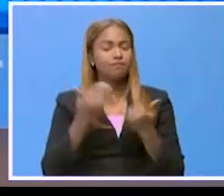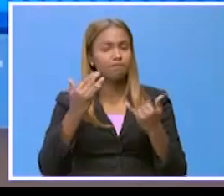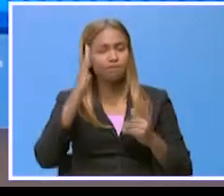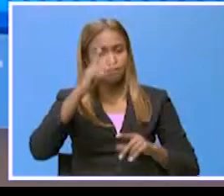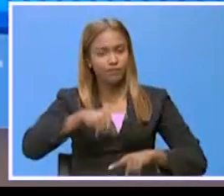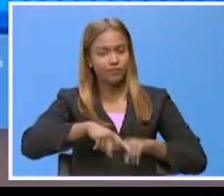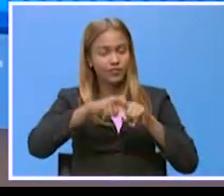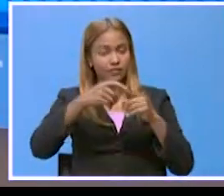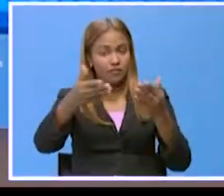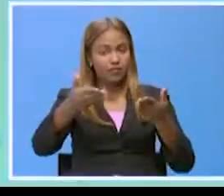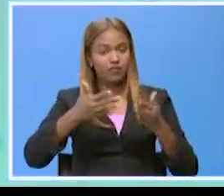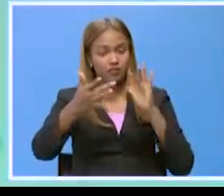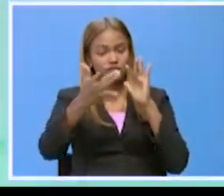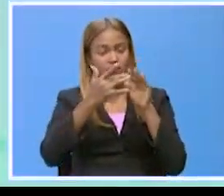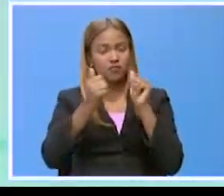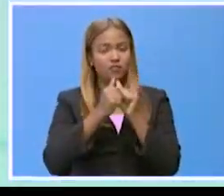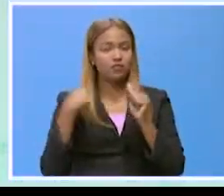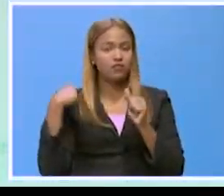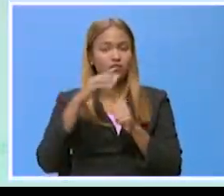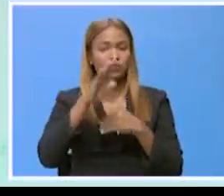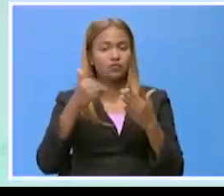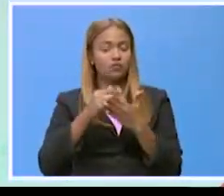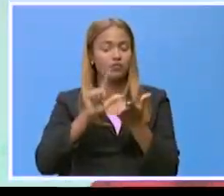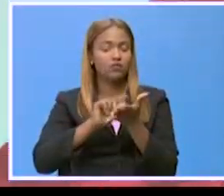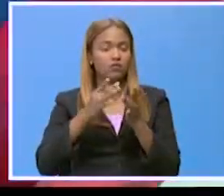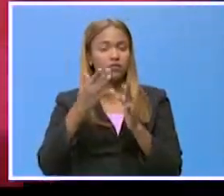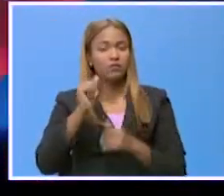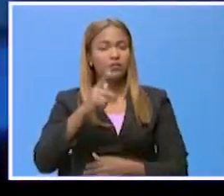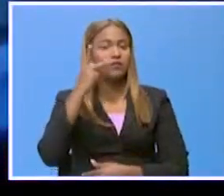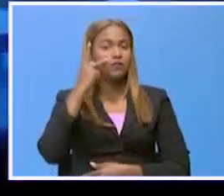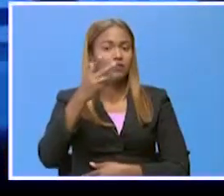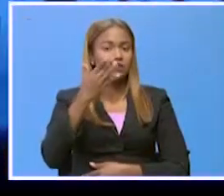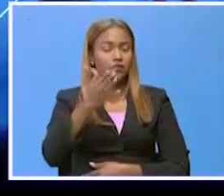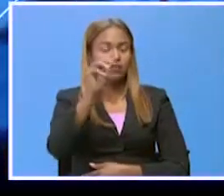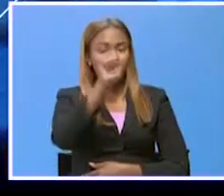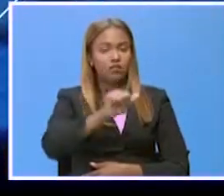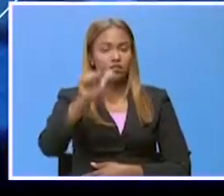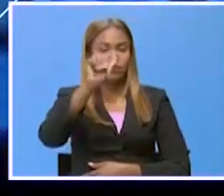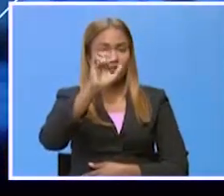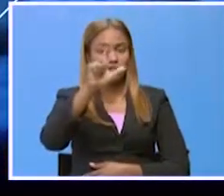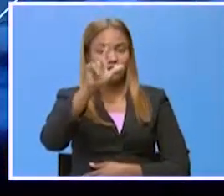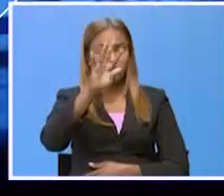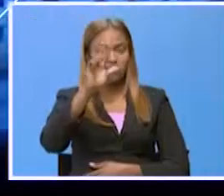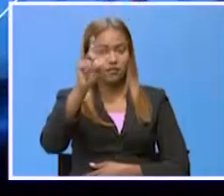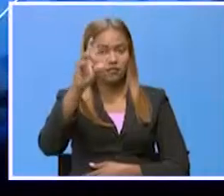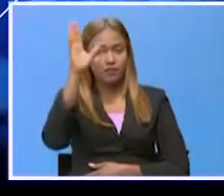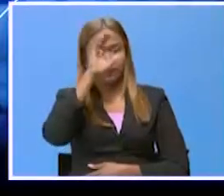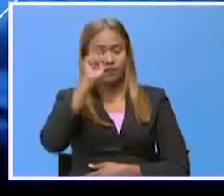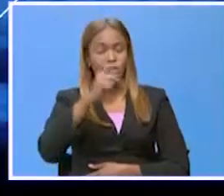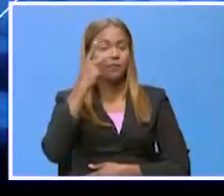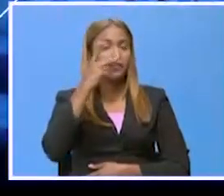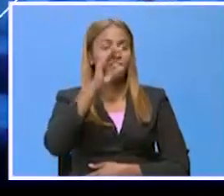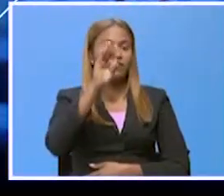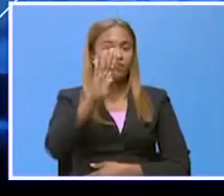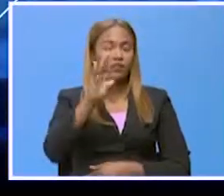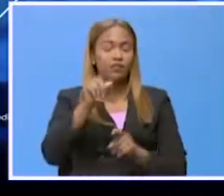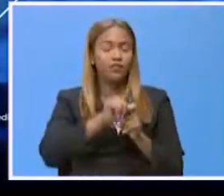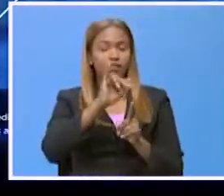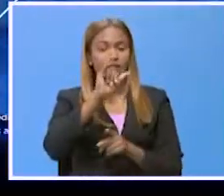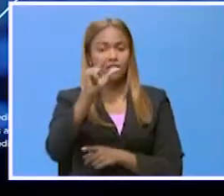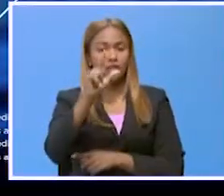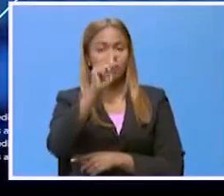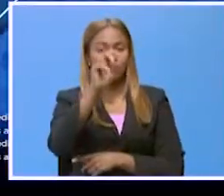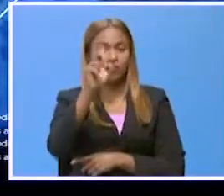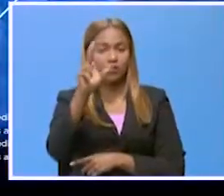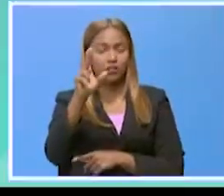señores invitarlos a seguirnos en todas nuestras plataformas sociales revocan al 4 rd búsquenos en facebook nuestro instagram